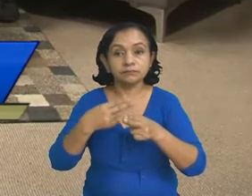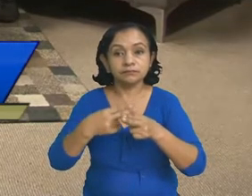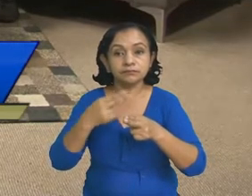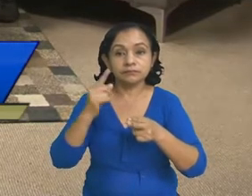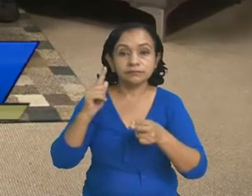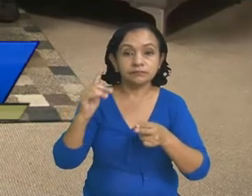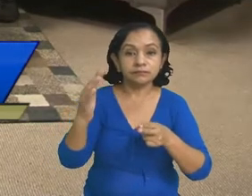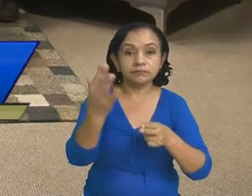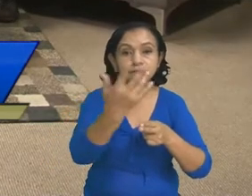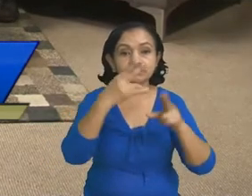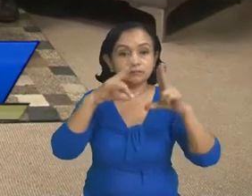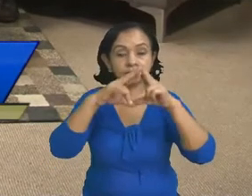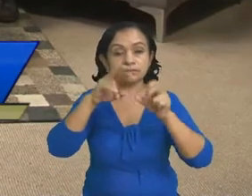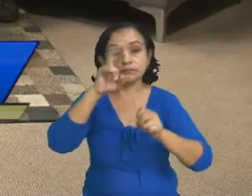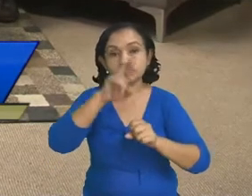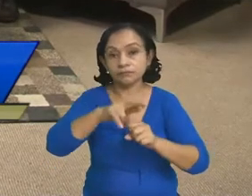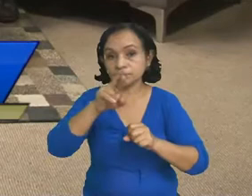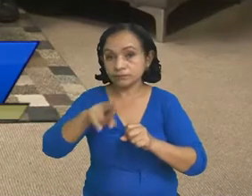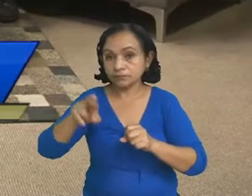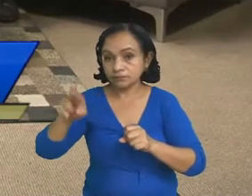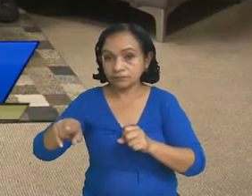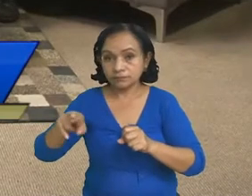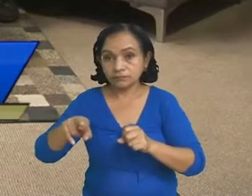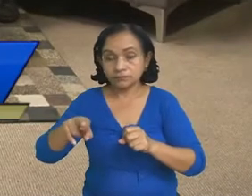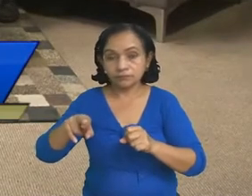todo lo que es el país. Por ejemplo,